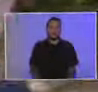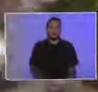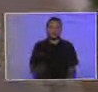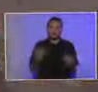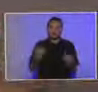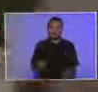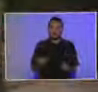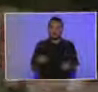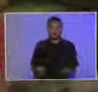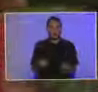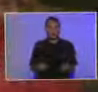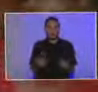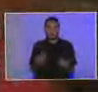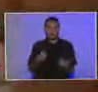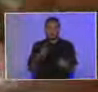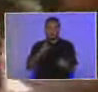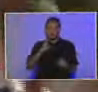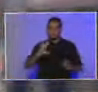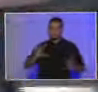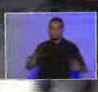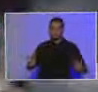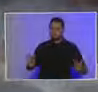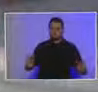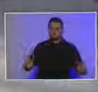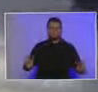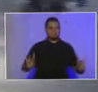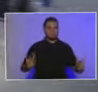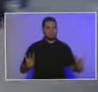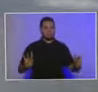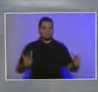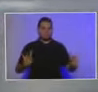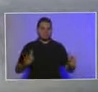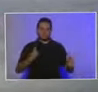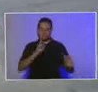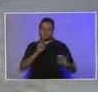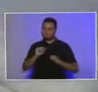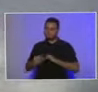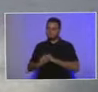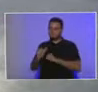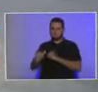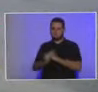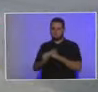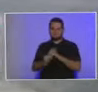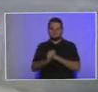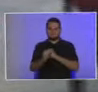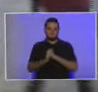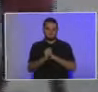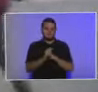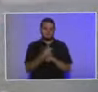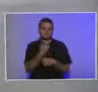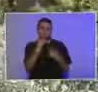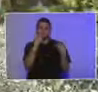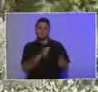terreno bien explosivo, ahí bien peligroso. El otro día hubo puñalada,